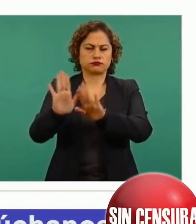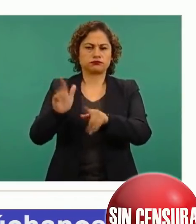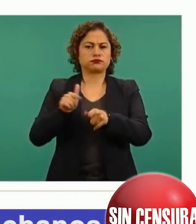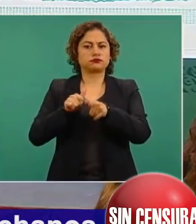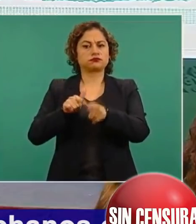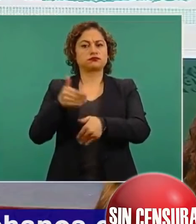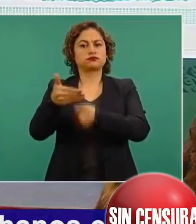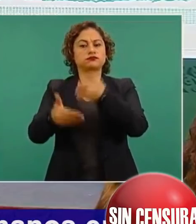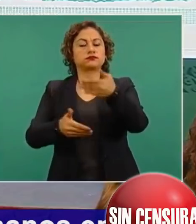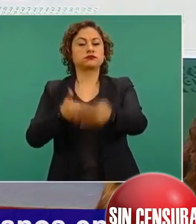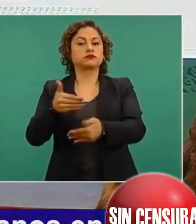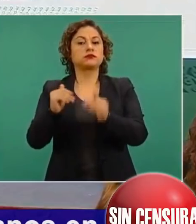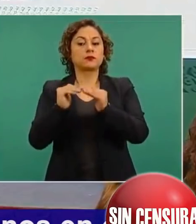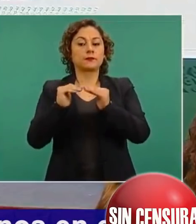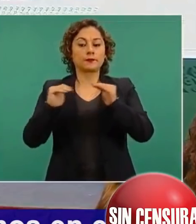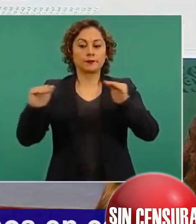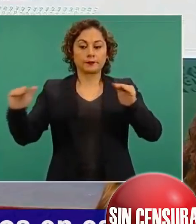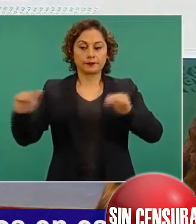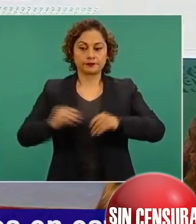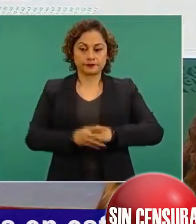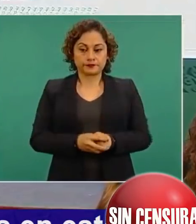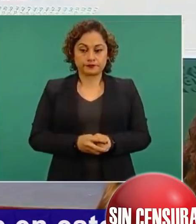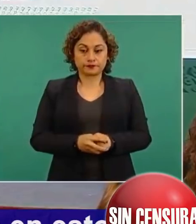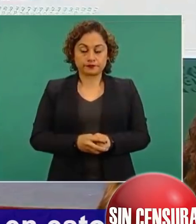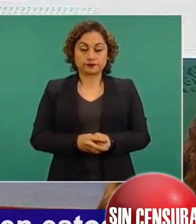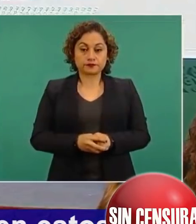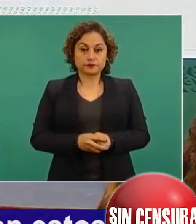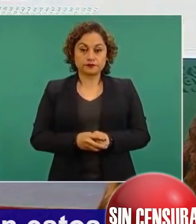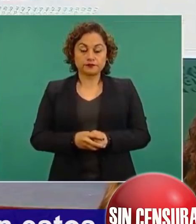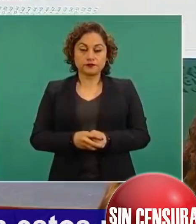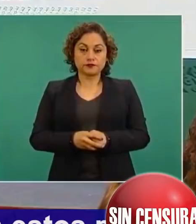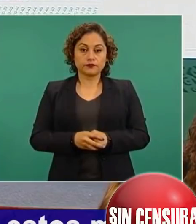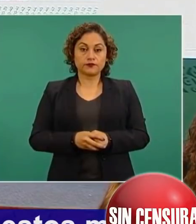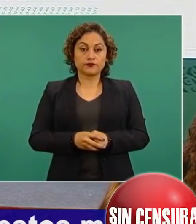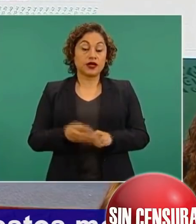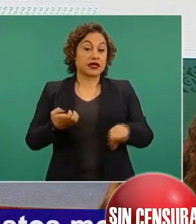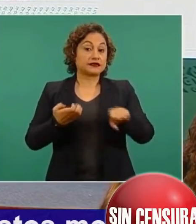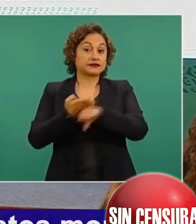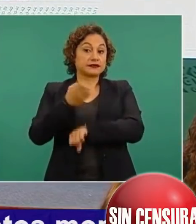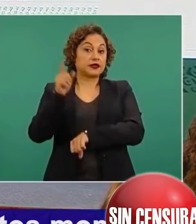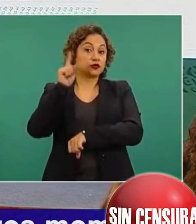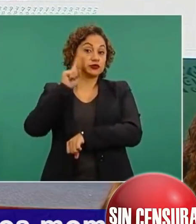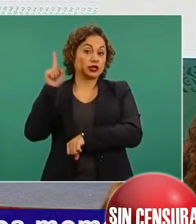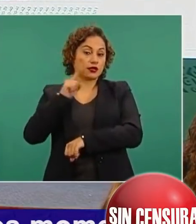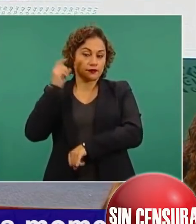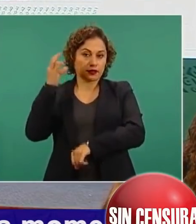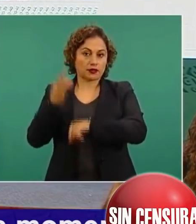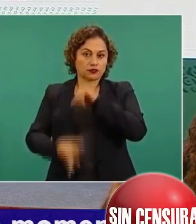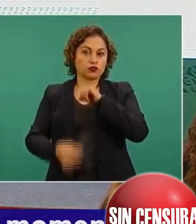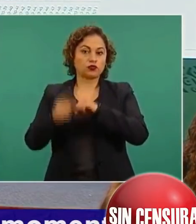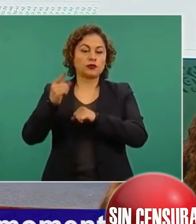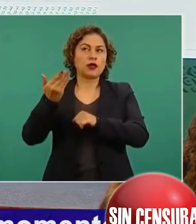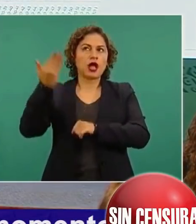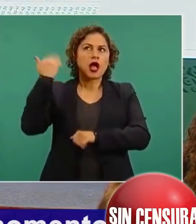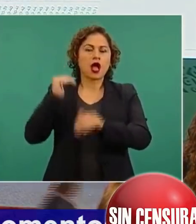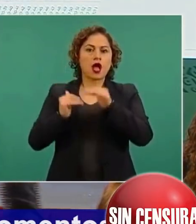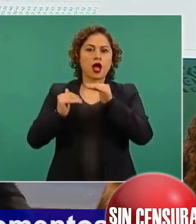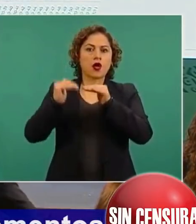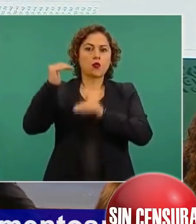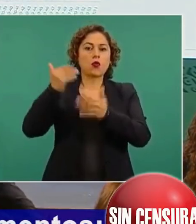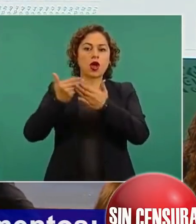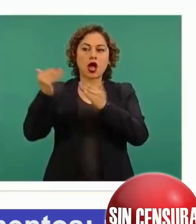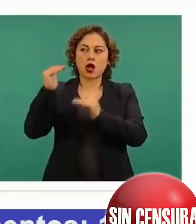mantiene estable. La última, Zacatecas, tuvo crecimiento y ahora va para abajo, un par de semanas